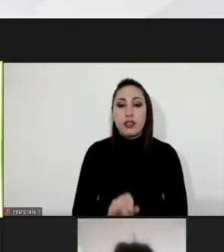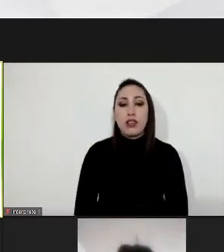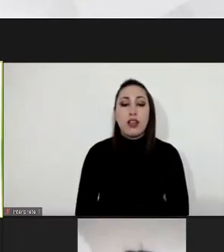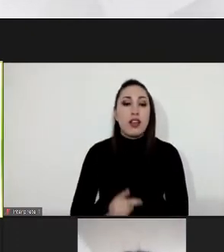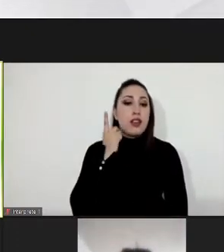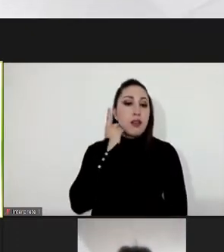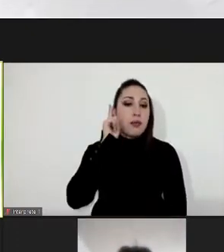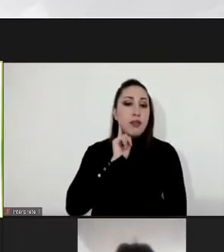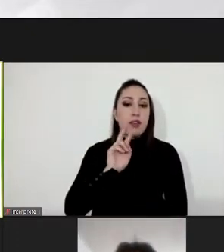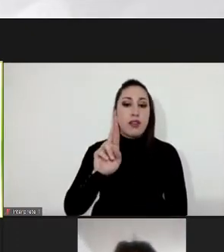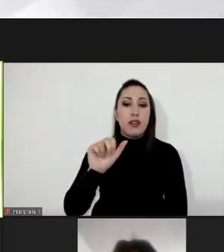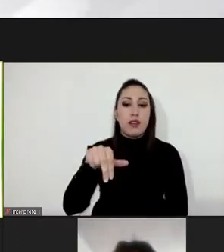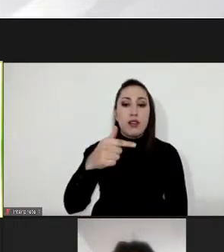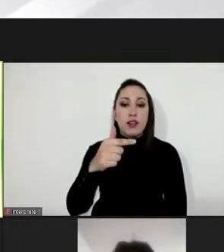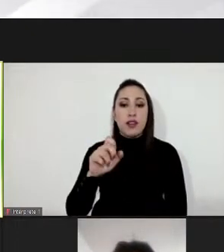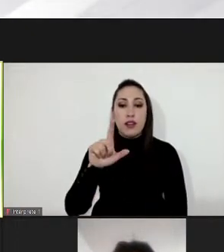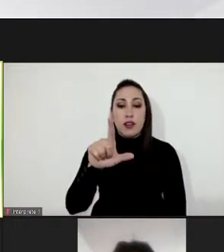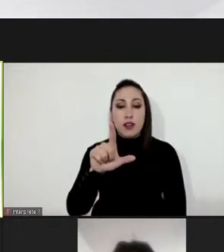Rangel Lorenzana.